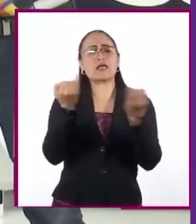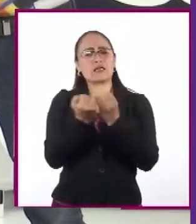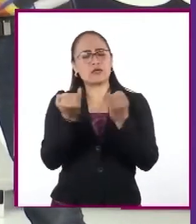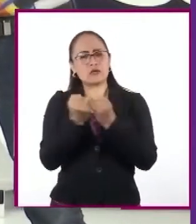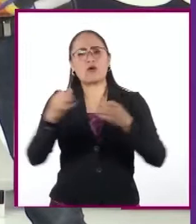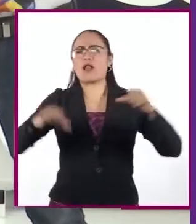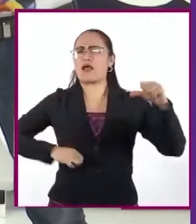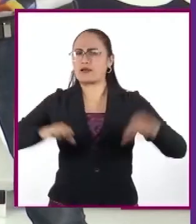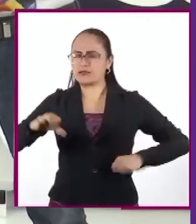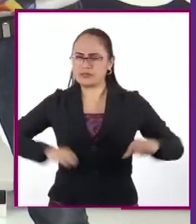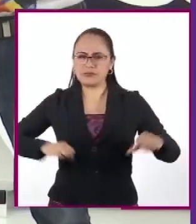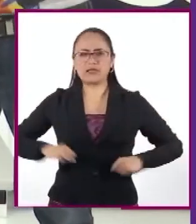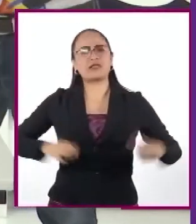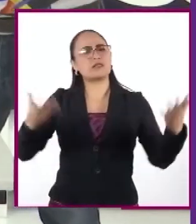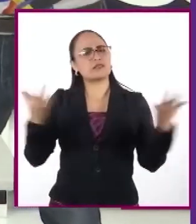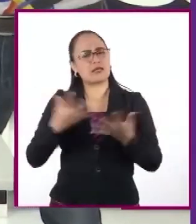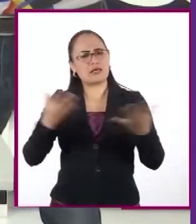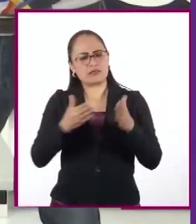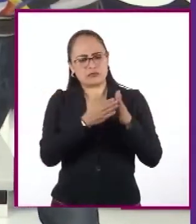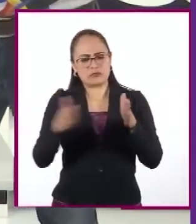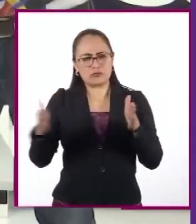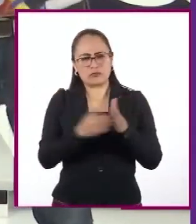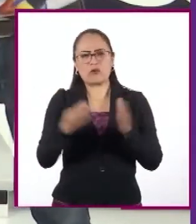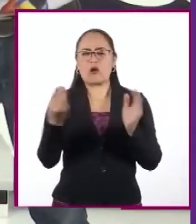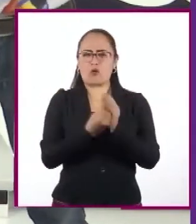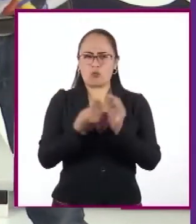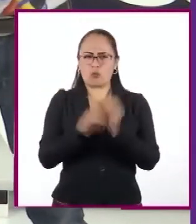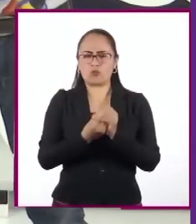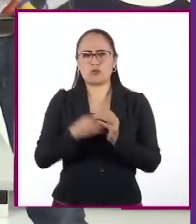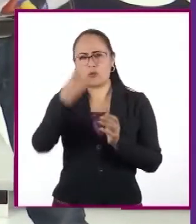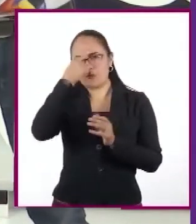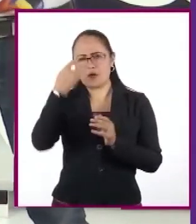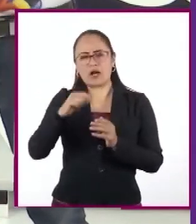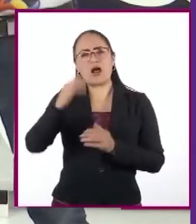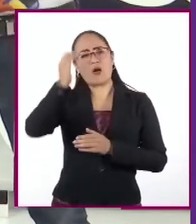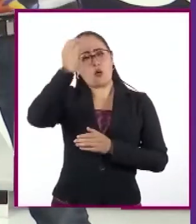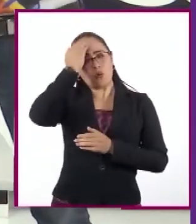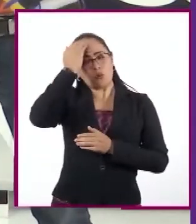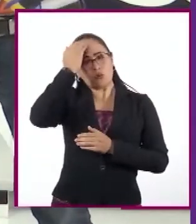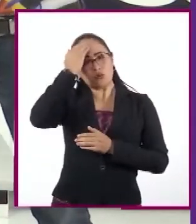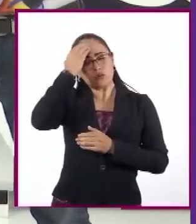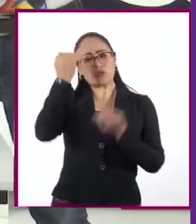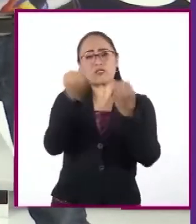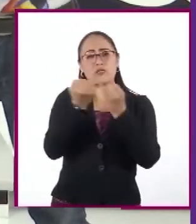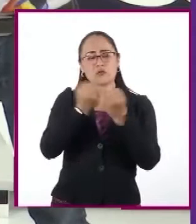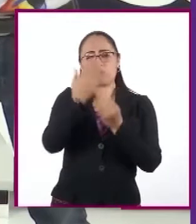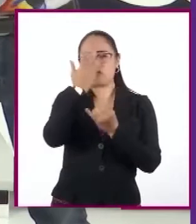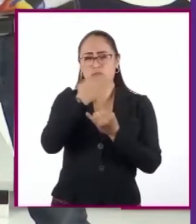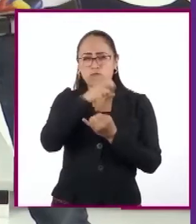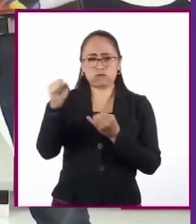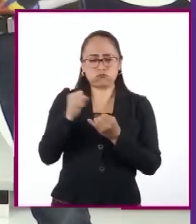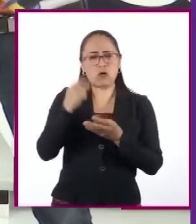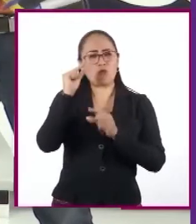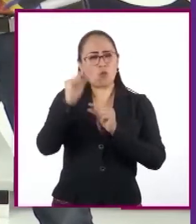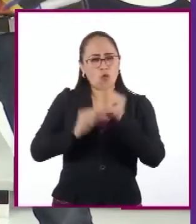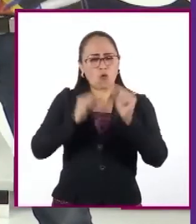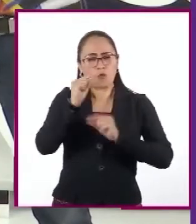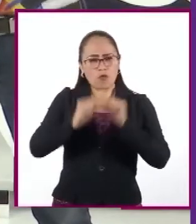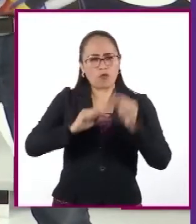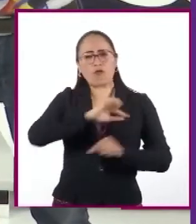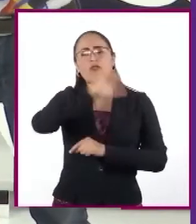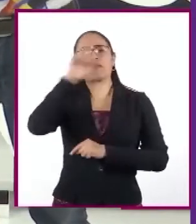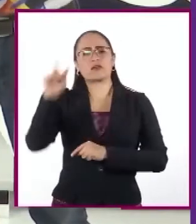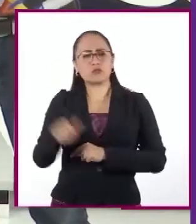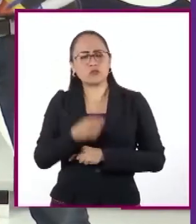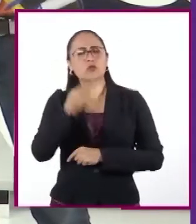las actividades que se plantean durante la sesión, para que los conocimientos y las habilidades desarrolladas las apliquen en